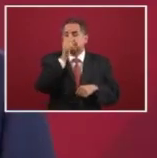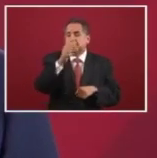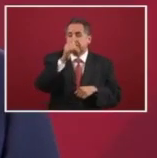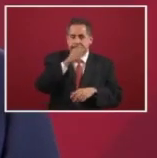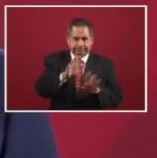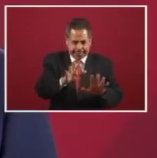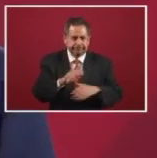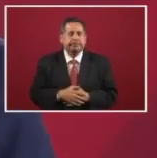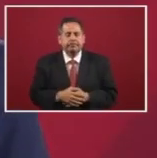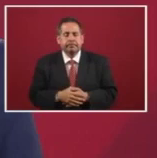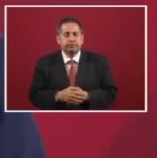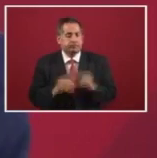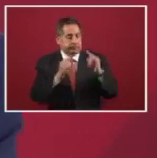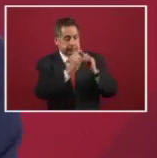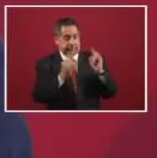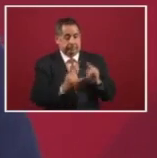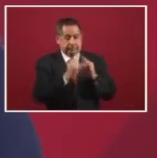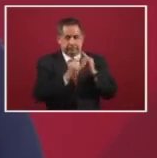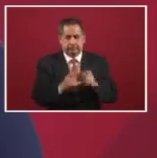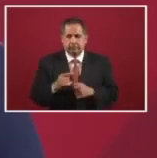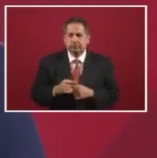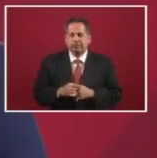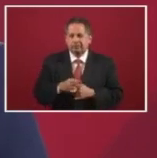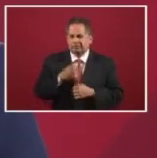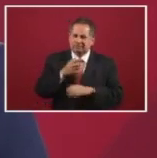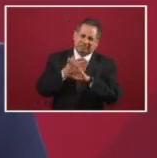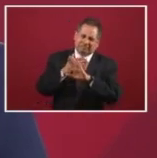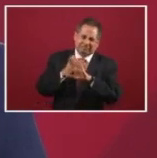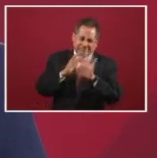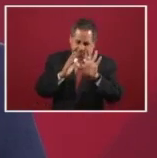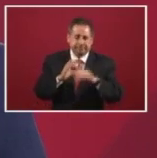Entonces, pero la gente respetuosa,